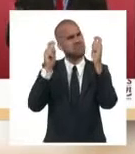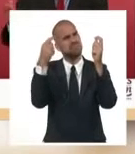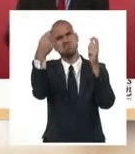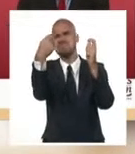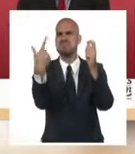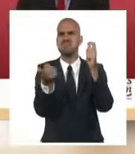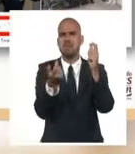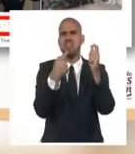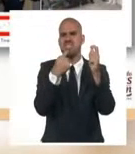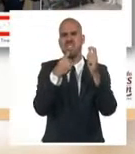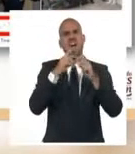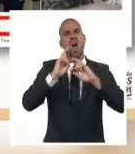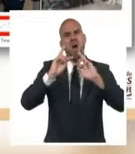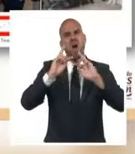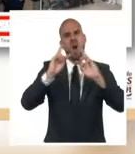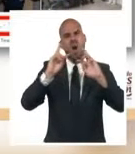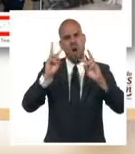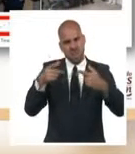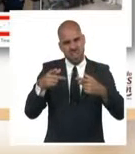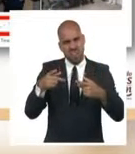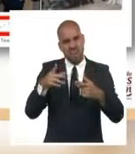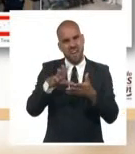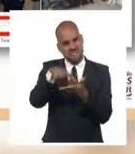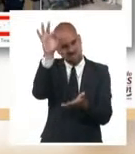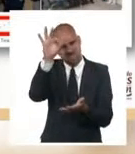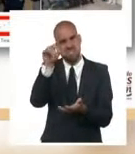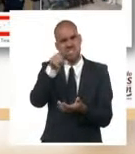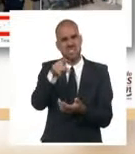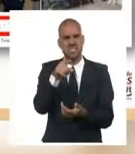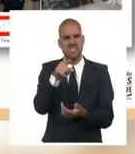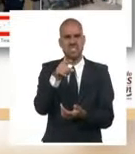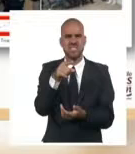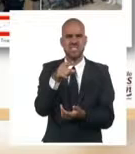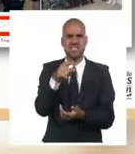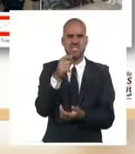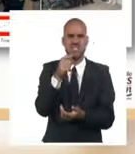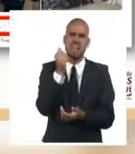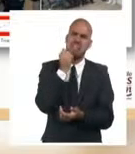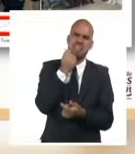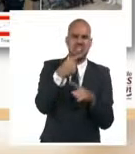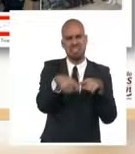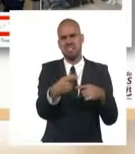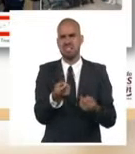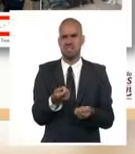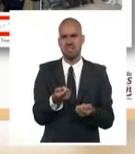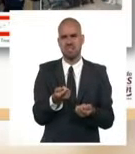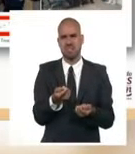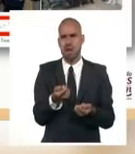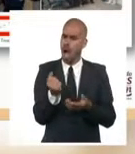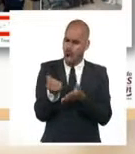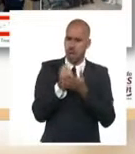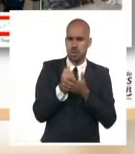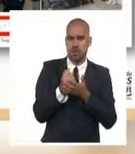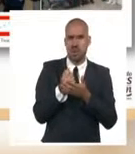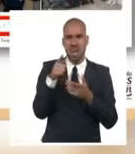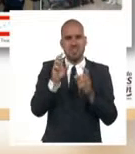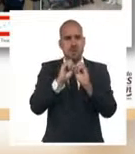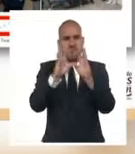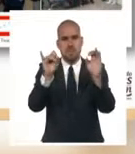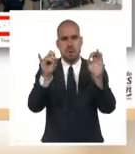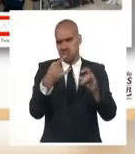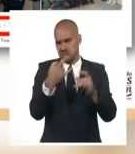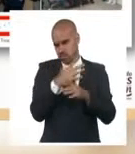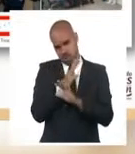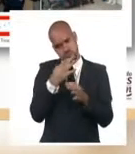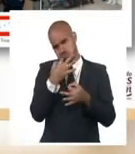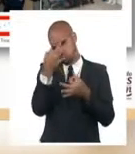votes otra vez por idiotas, ayúdanos". Esta instantánea fue denunciada como noticia falsa